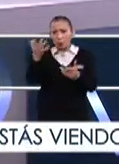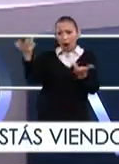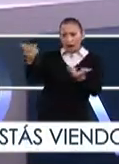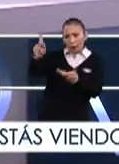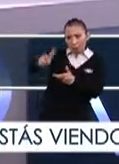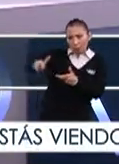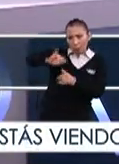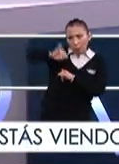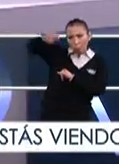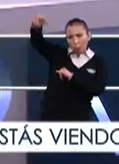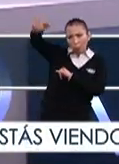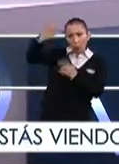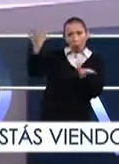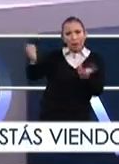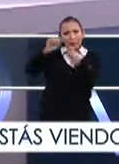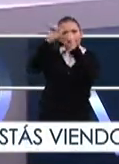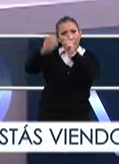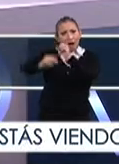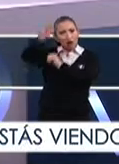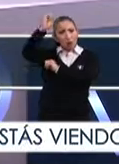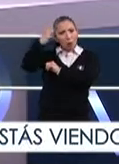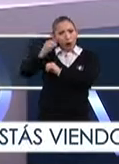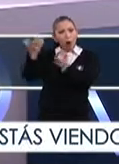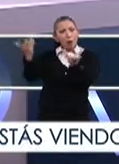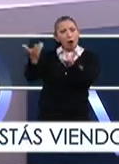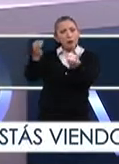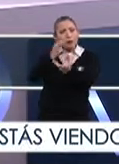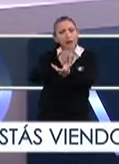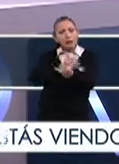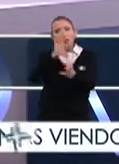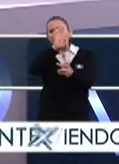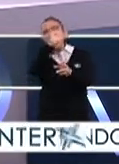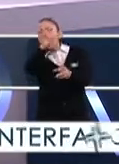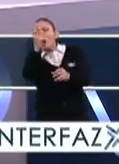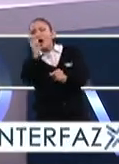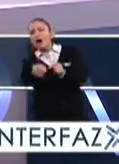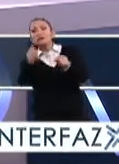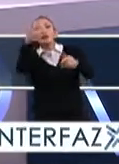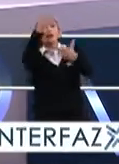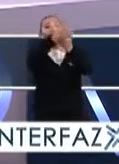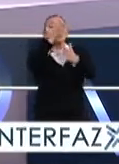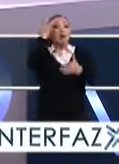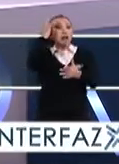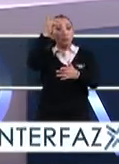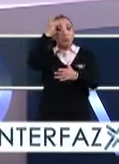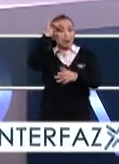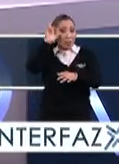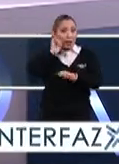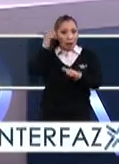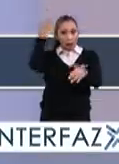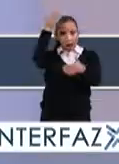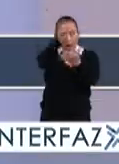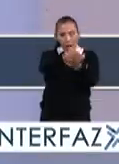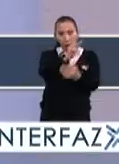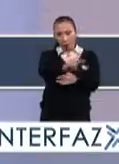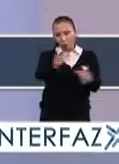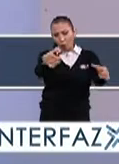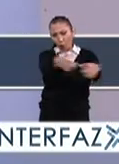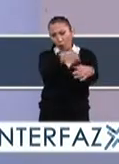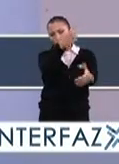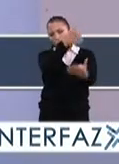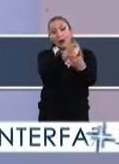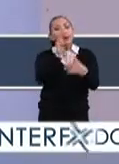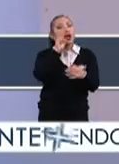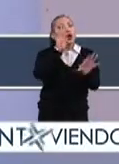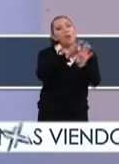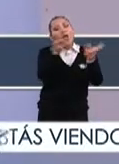lo hacen en un pueblo alejado, digamos, en la Sierra Norte de Oaxaca o en Baja California. Es más, vamos a San Luis Potosí, mañana partimos para un pueblo pequeño allá para